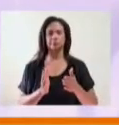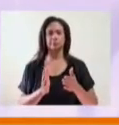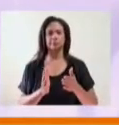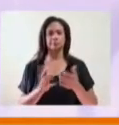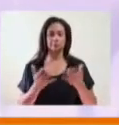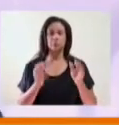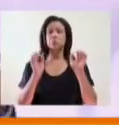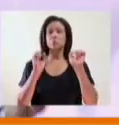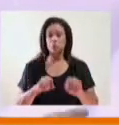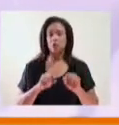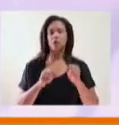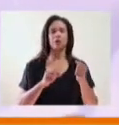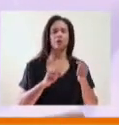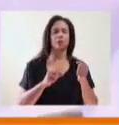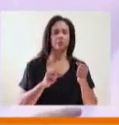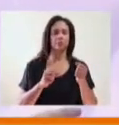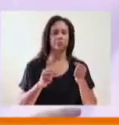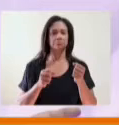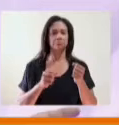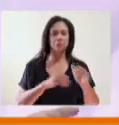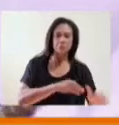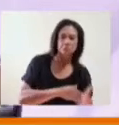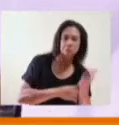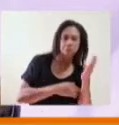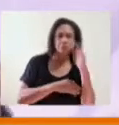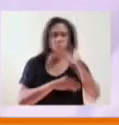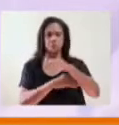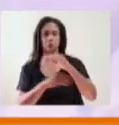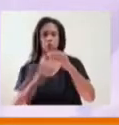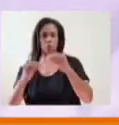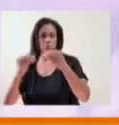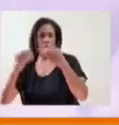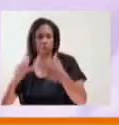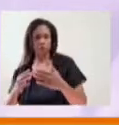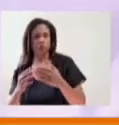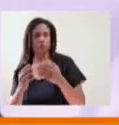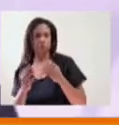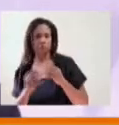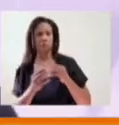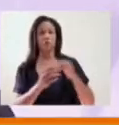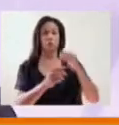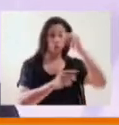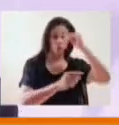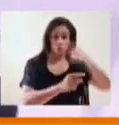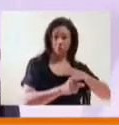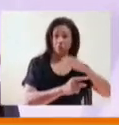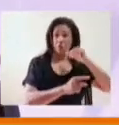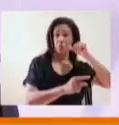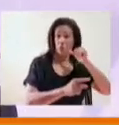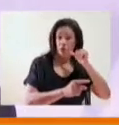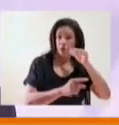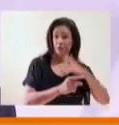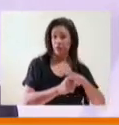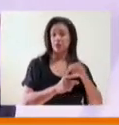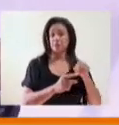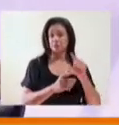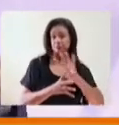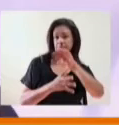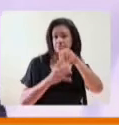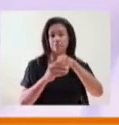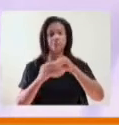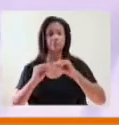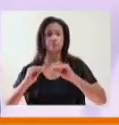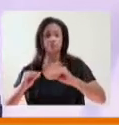internet es pésimo llamado tiene experiencia y es y se ha logrado no vamos a decir de manera excelente en el 100% pero se ha logrado